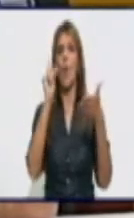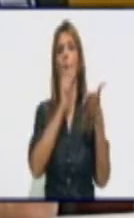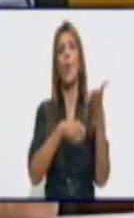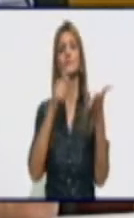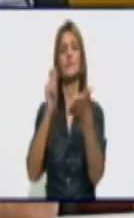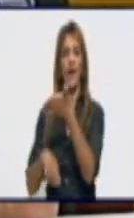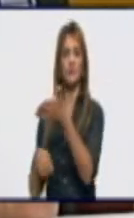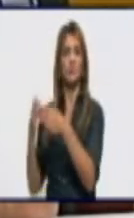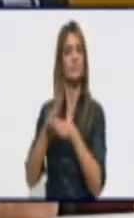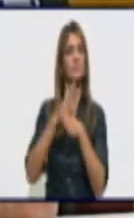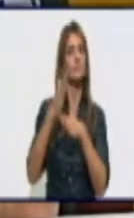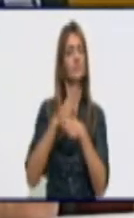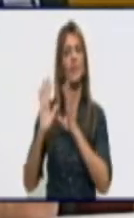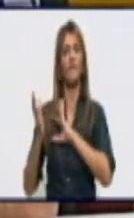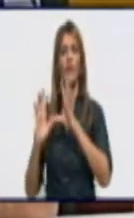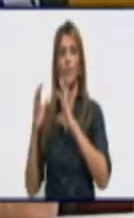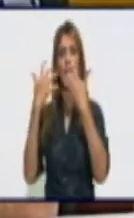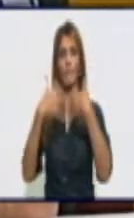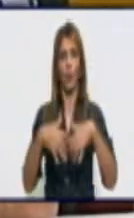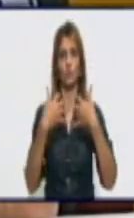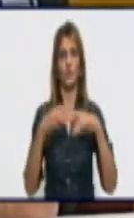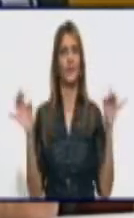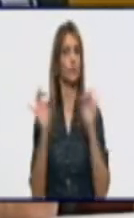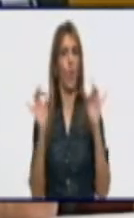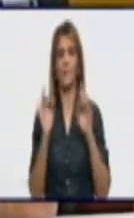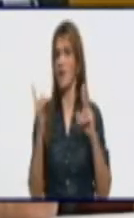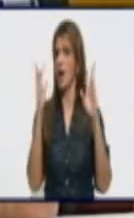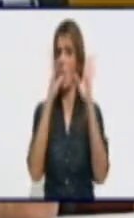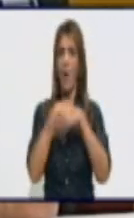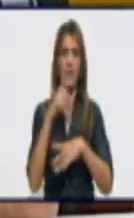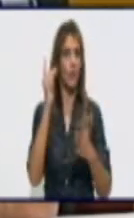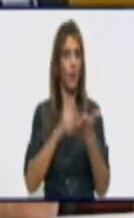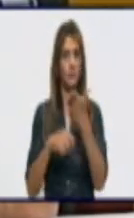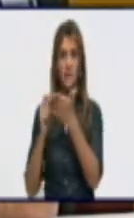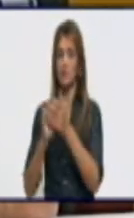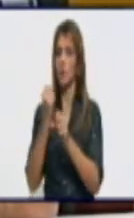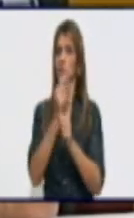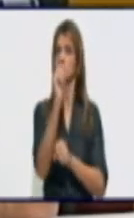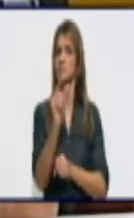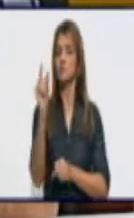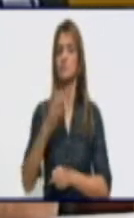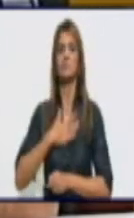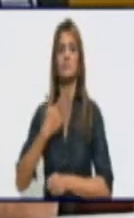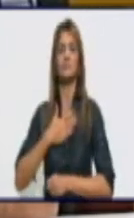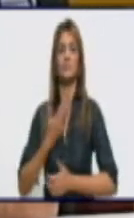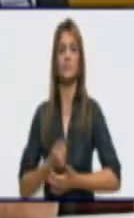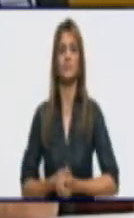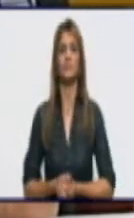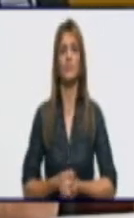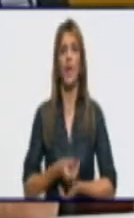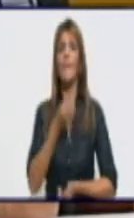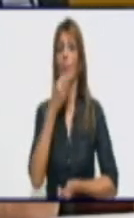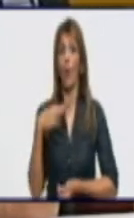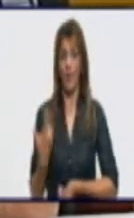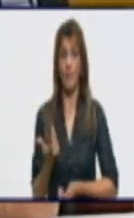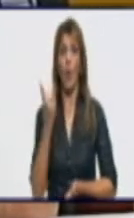productivas. No tenemos contrato con ningún productor privado. Y es una de las transformaciones que hay. O sea, nosotros podemos hoy contratar la